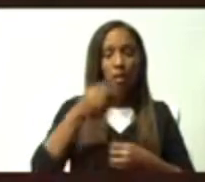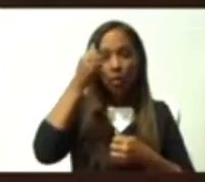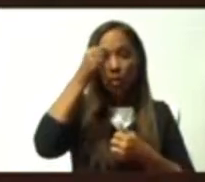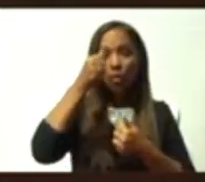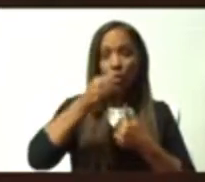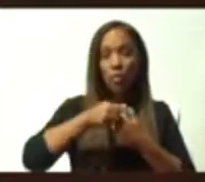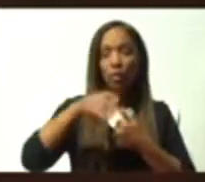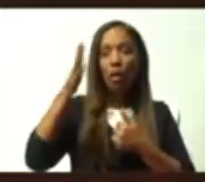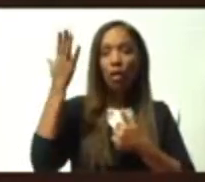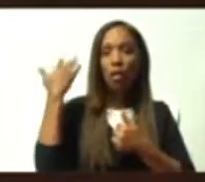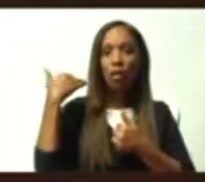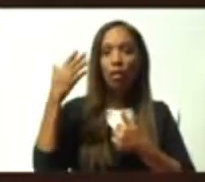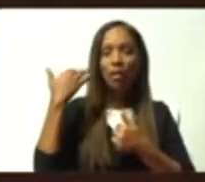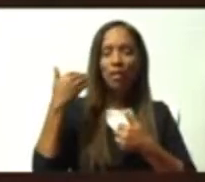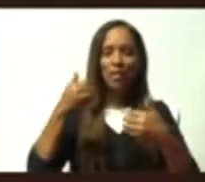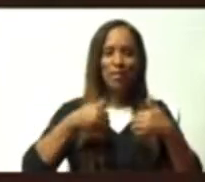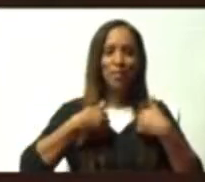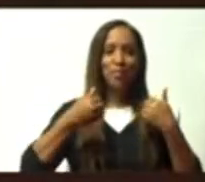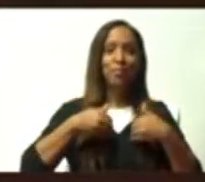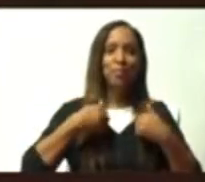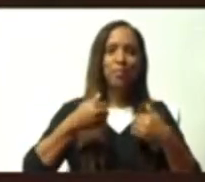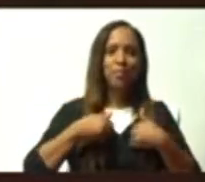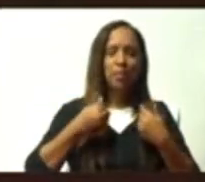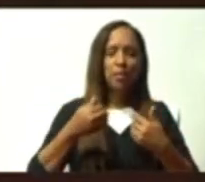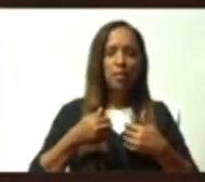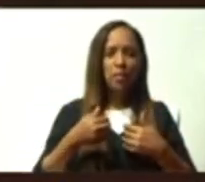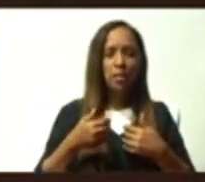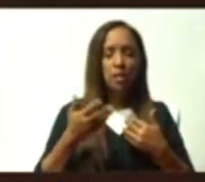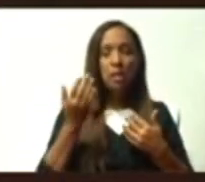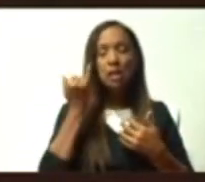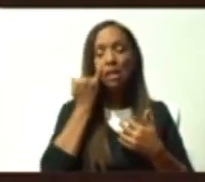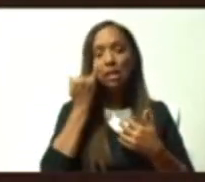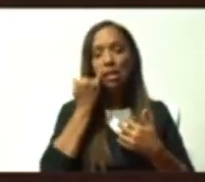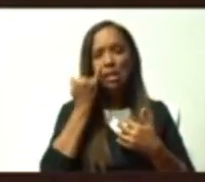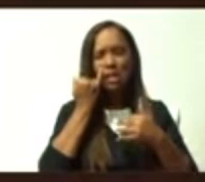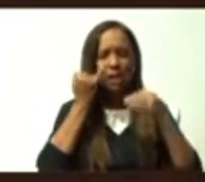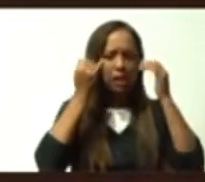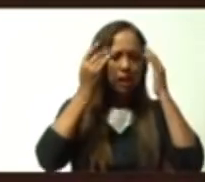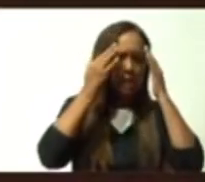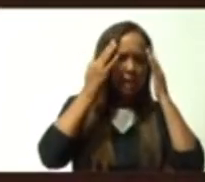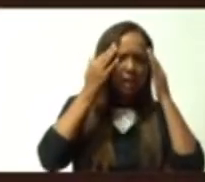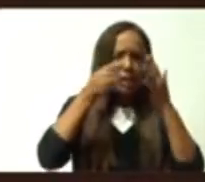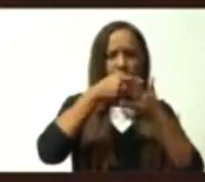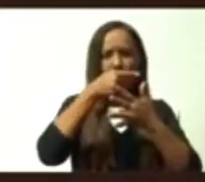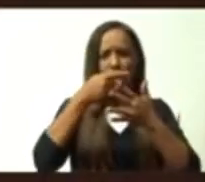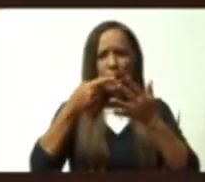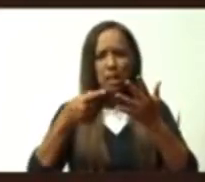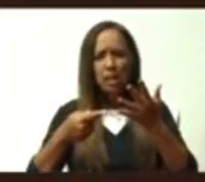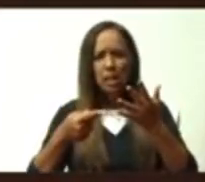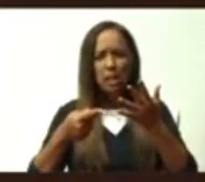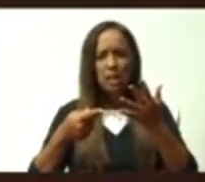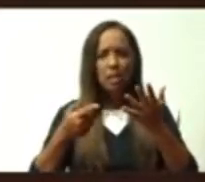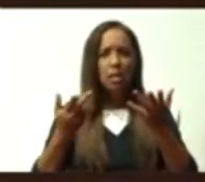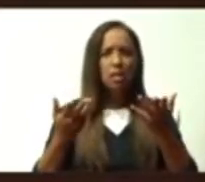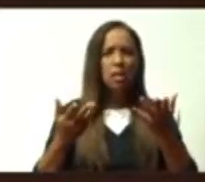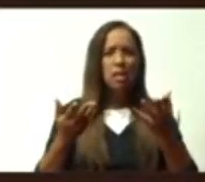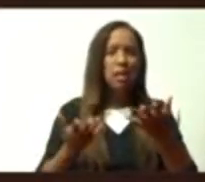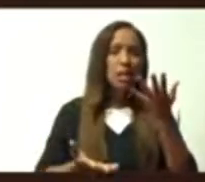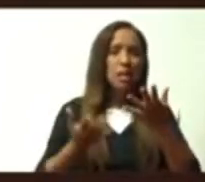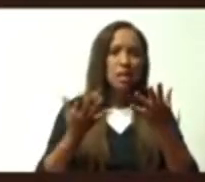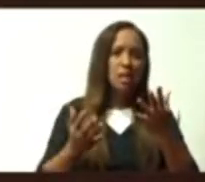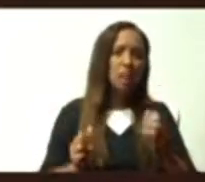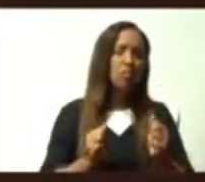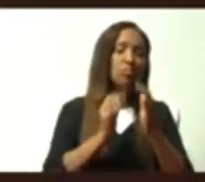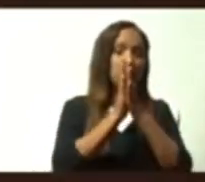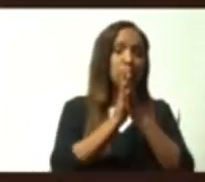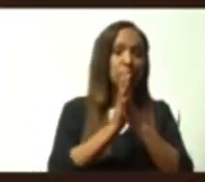esperábamos, apareció Agripino a concertar, a evitarle a este país problemas.